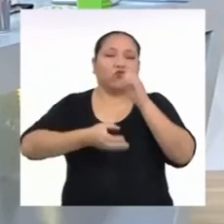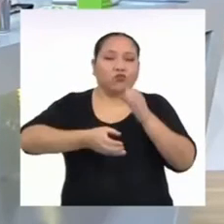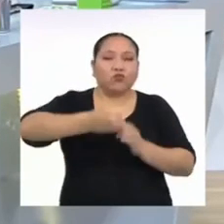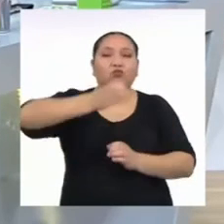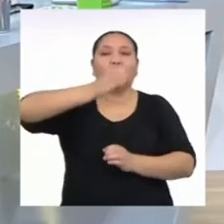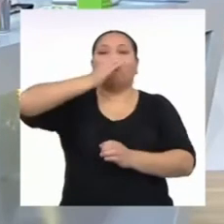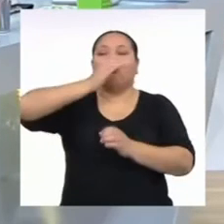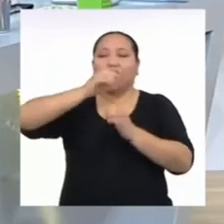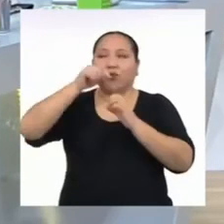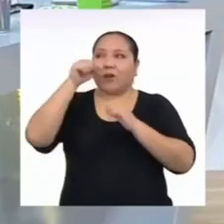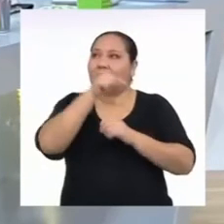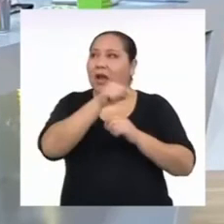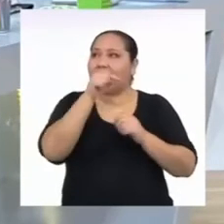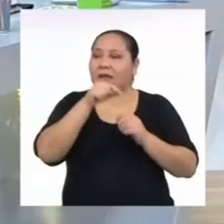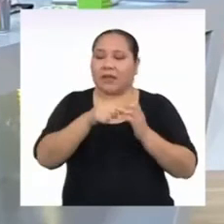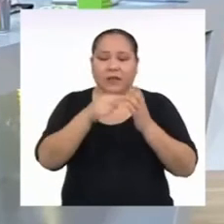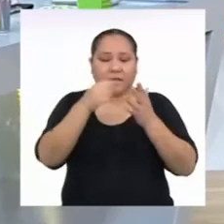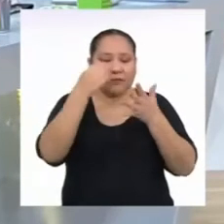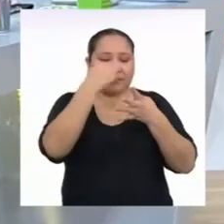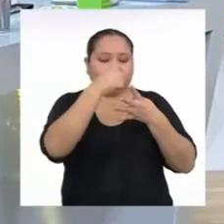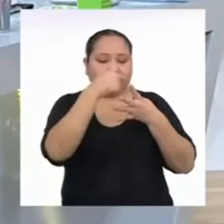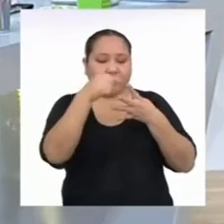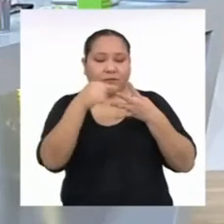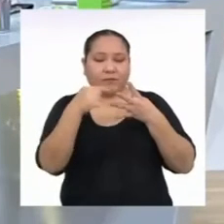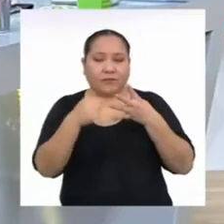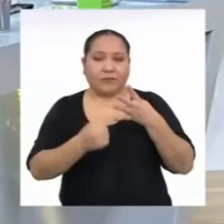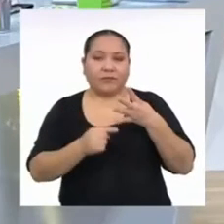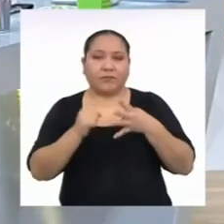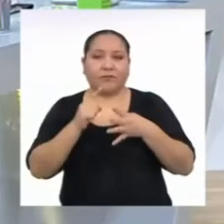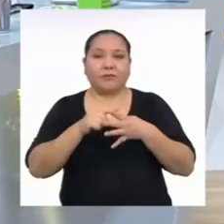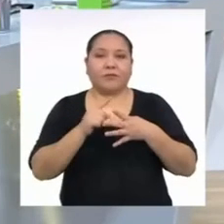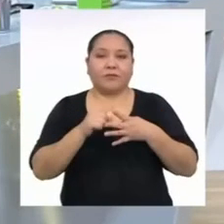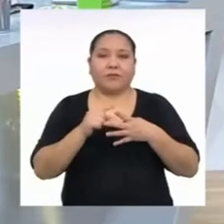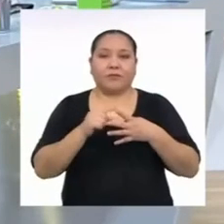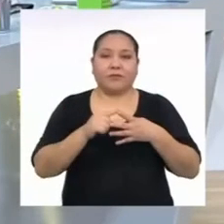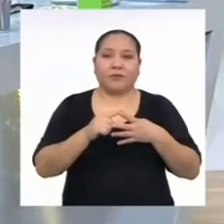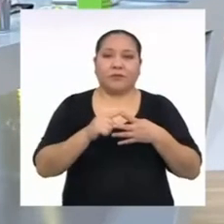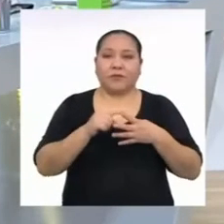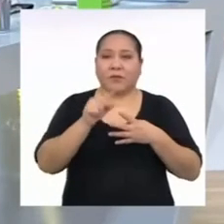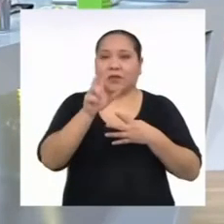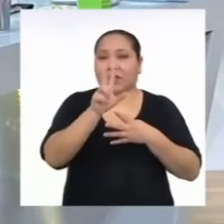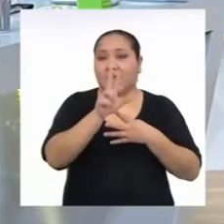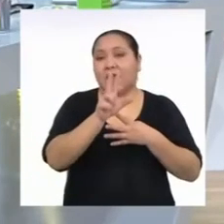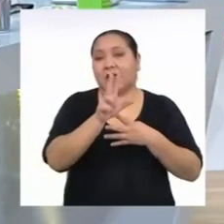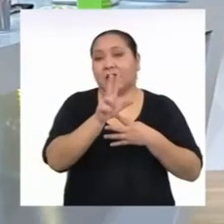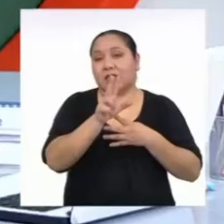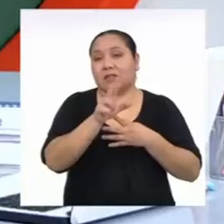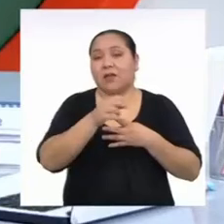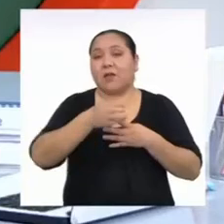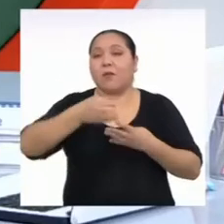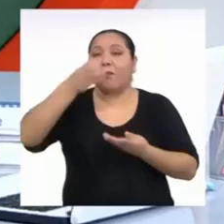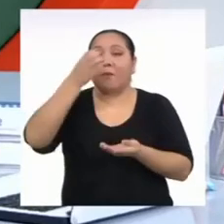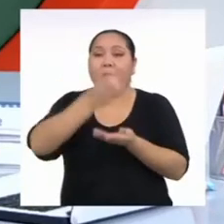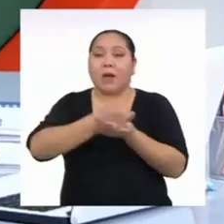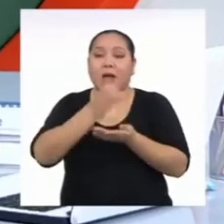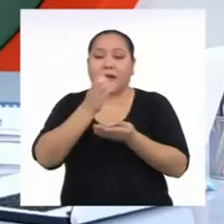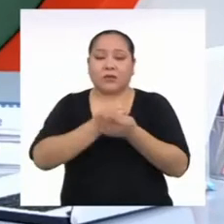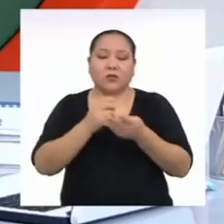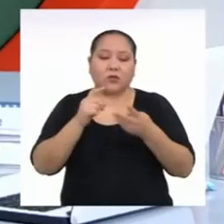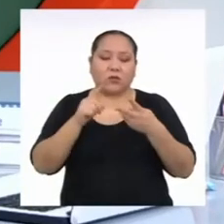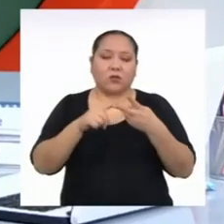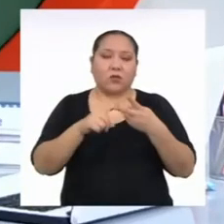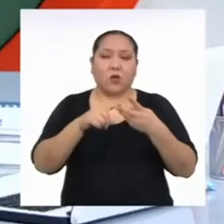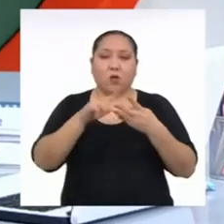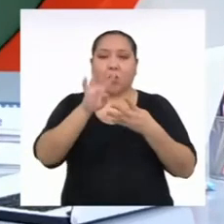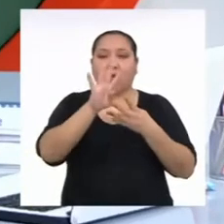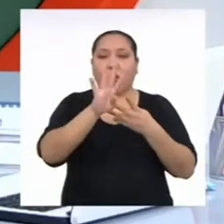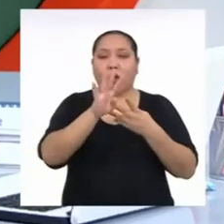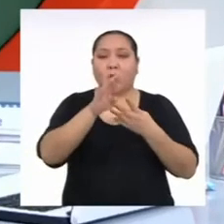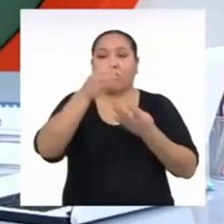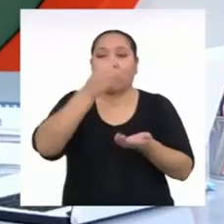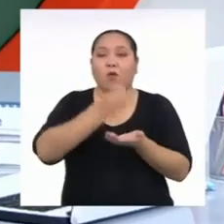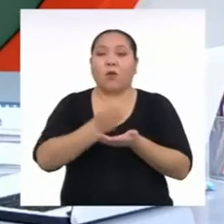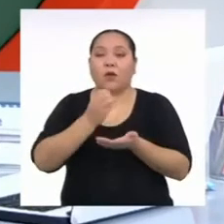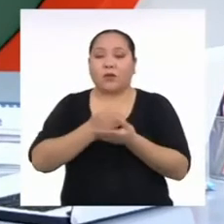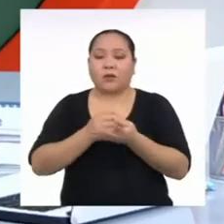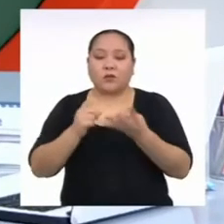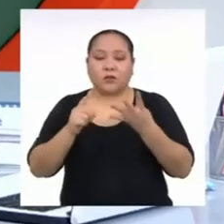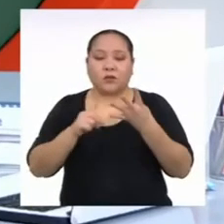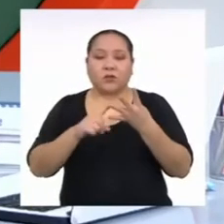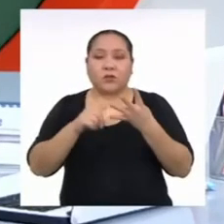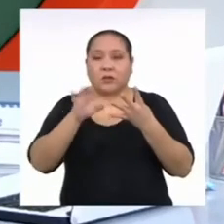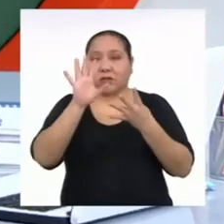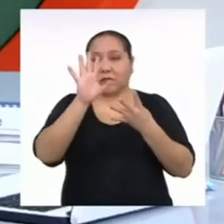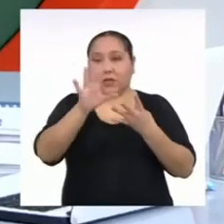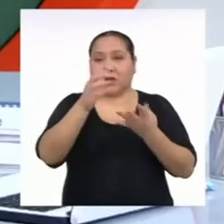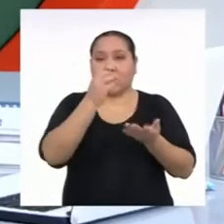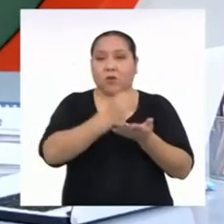establecer varios valores. La primera opción sería 3 vasos, luego 4, luego